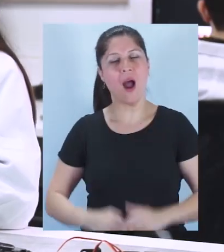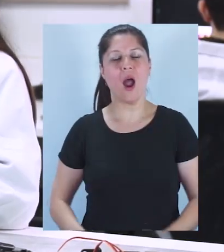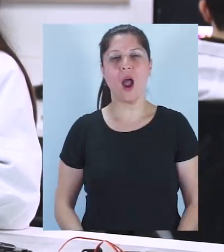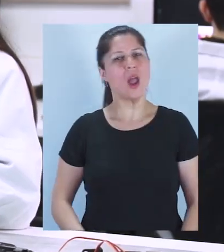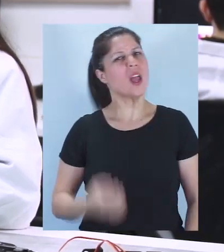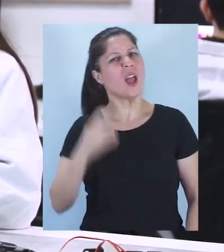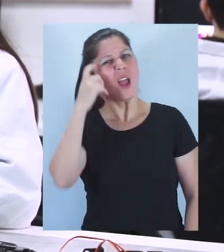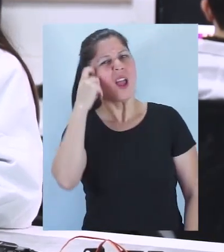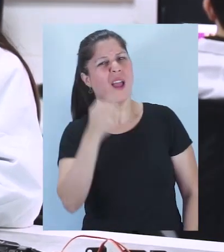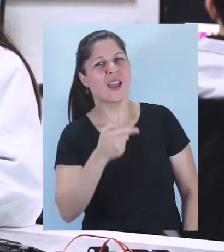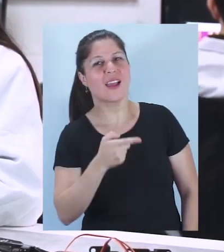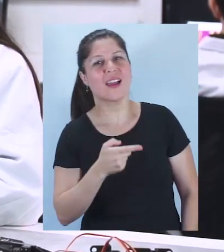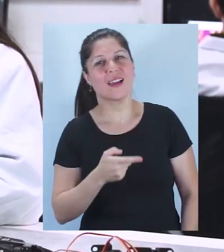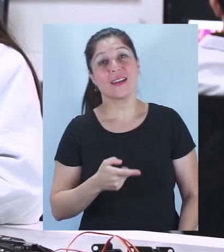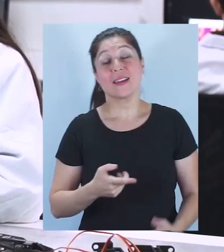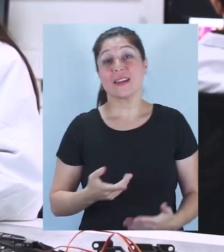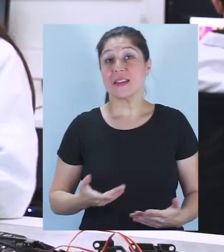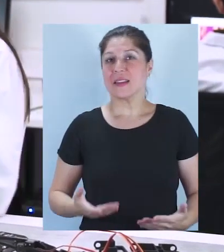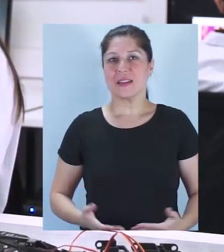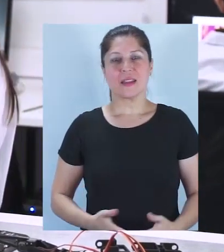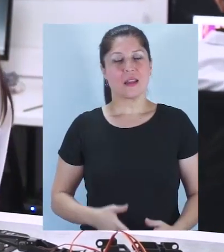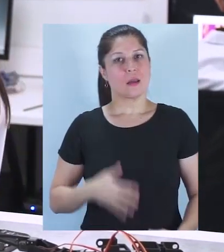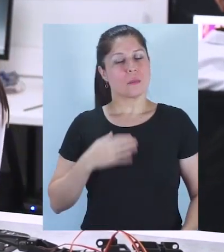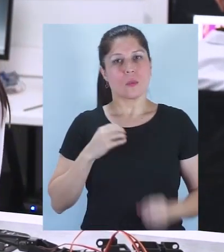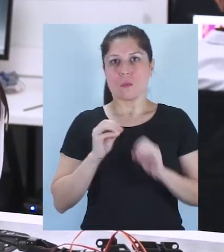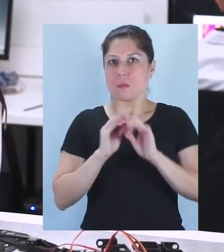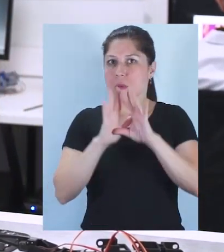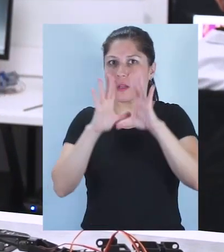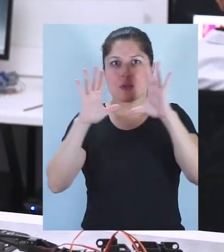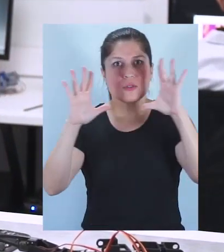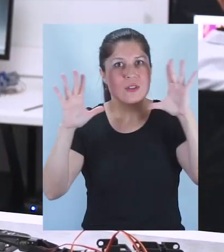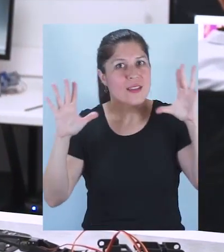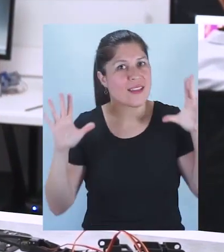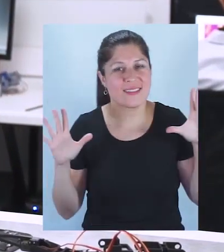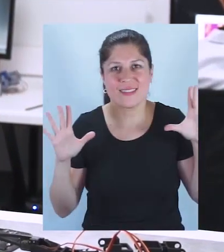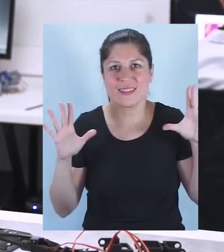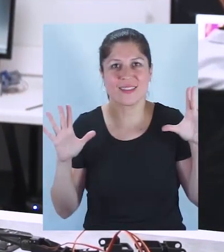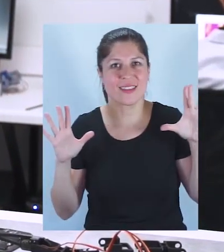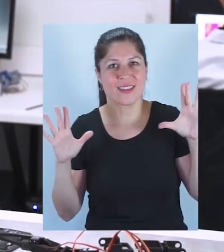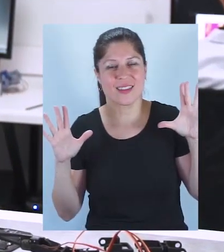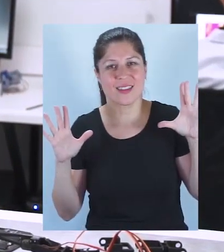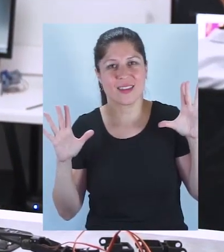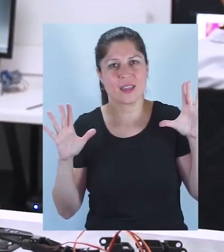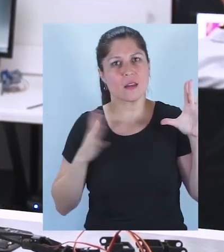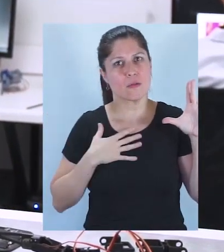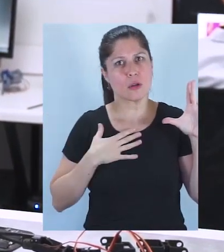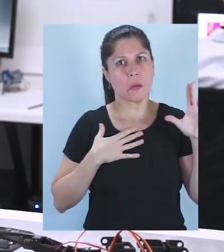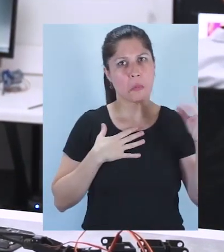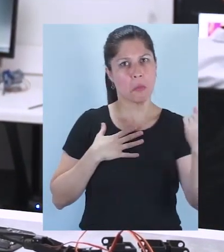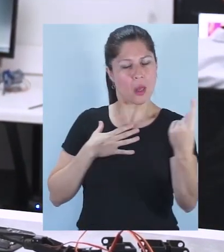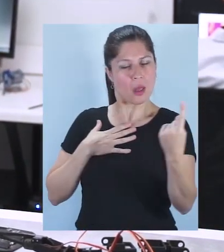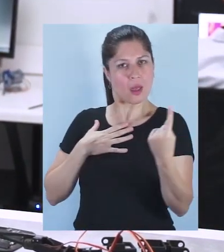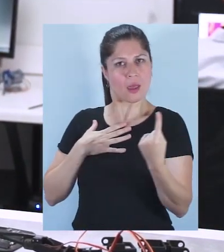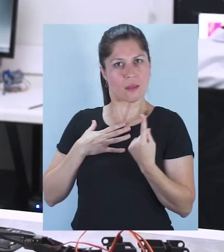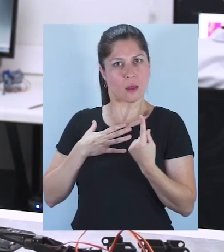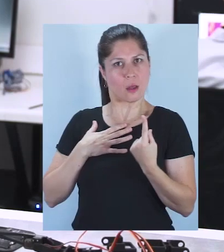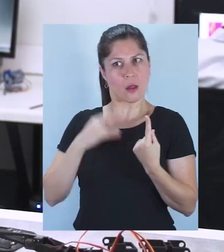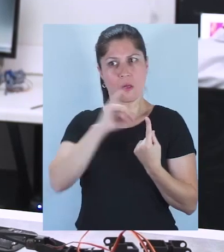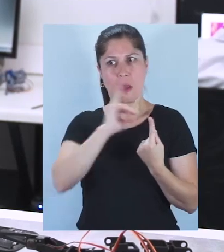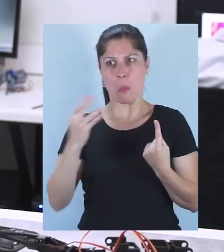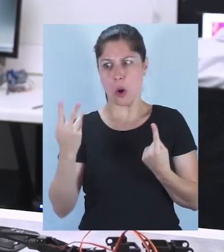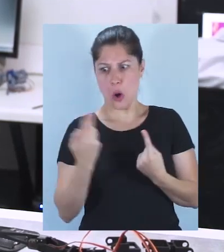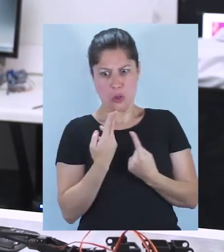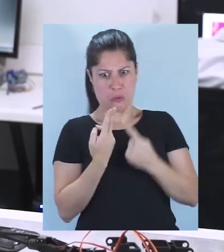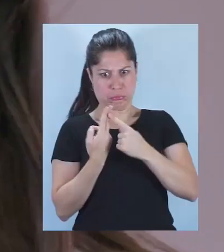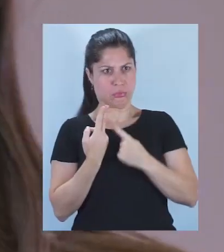pareció la araña? Eh, me impresionó que me siguiera y y que a los dos no